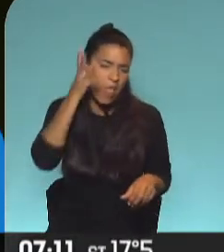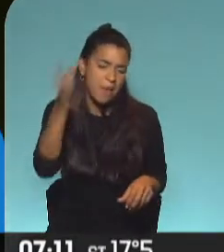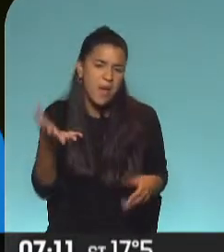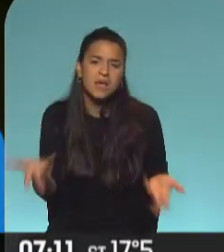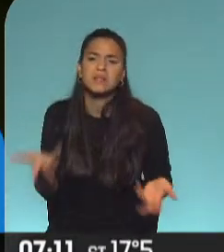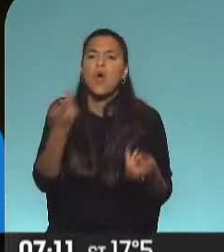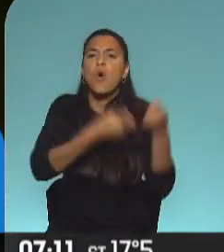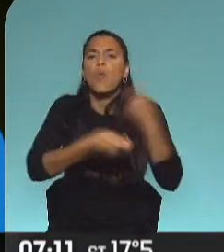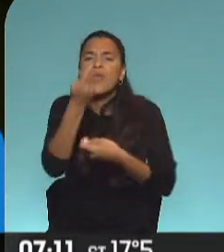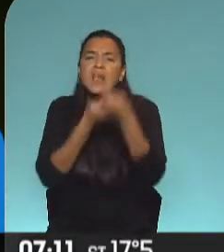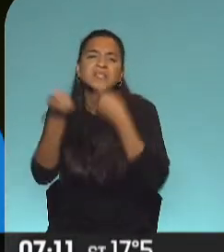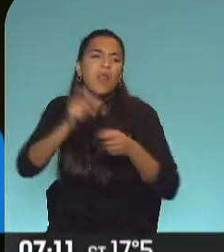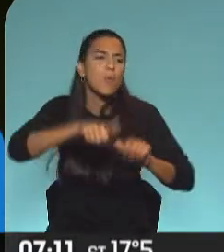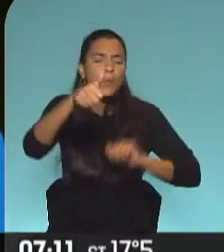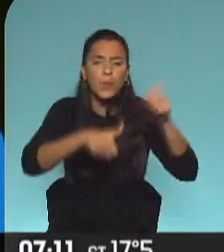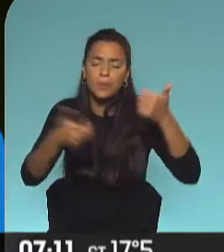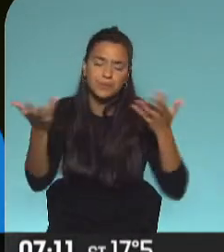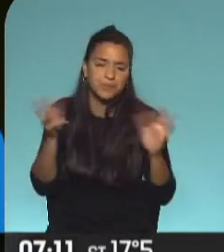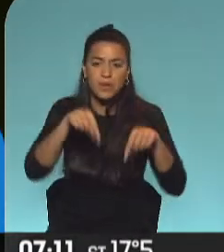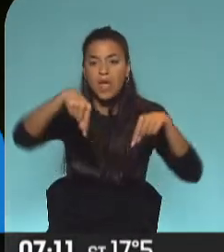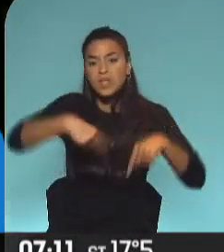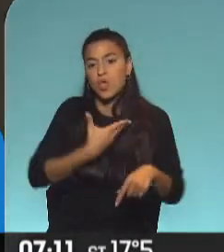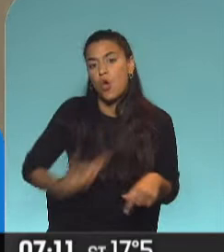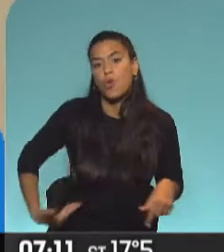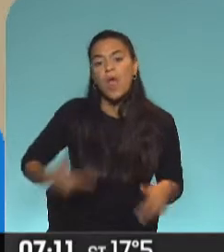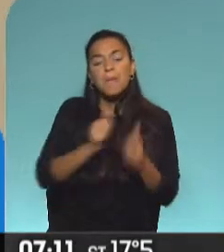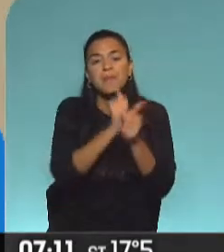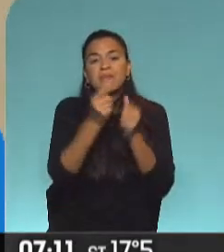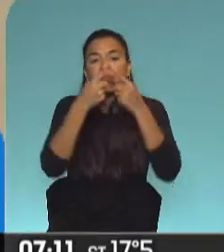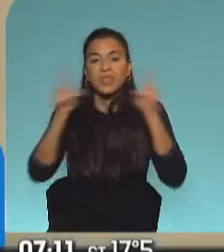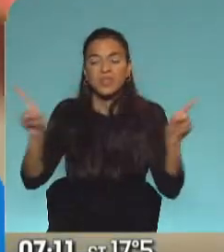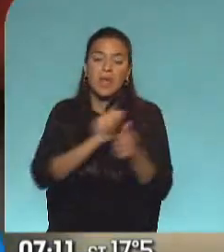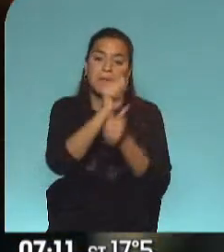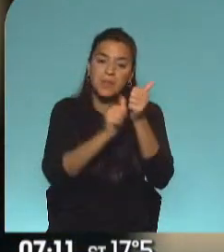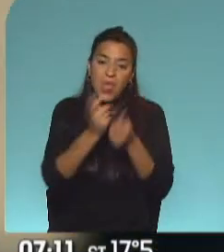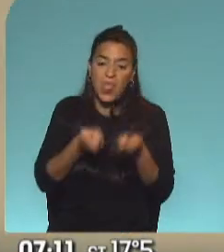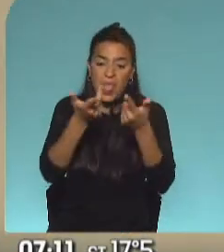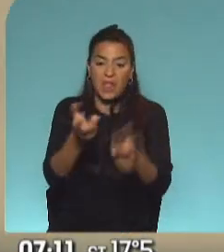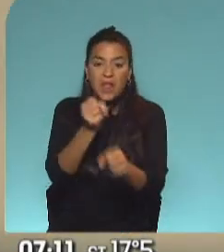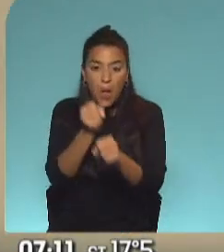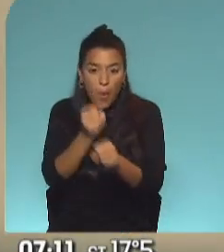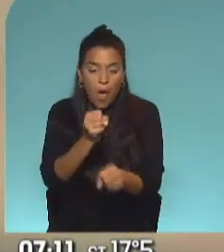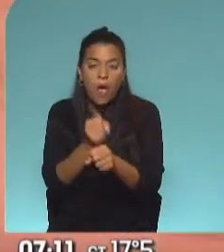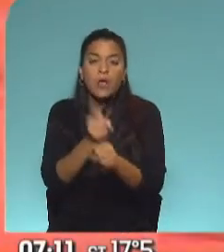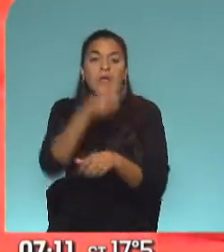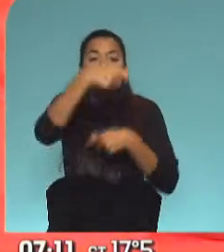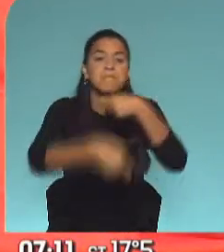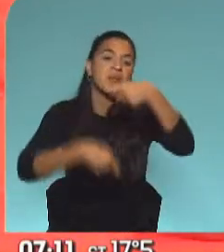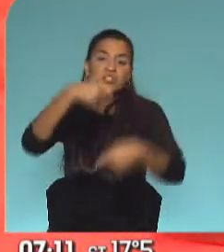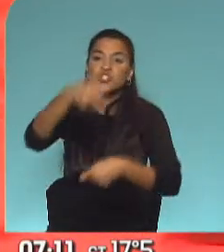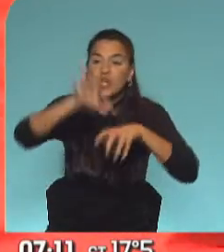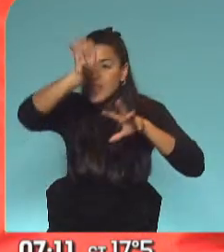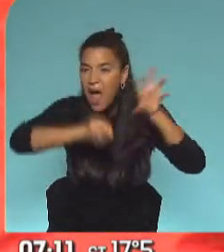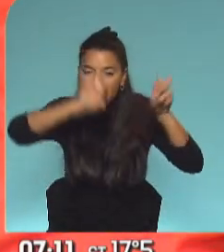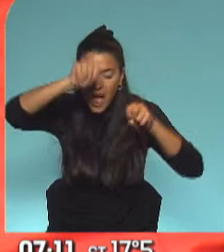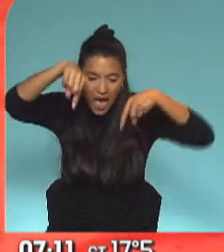timba financiera. Bueno, la verdad es que este gobierno piensa en otro tipo de empresas, en empresas que den trabajo, en empresas que generen inversiones, que traigan